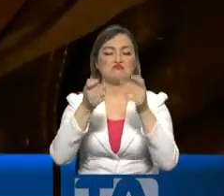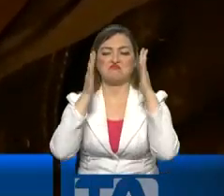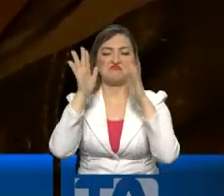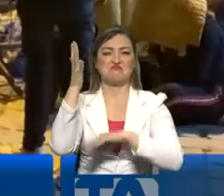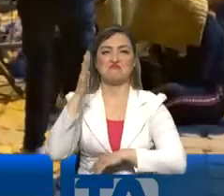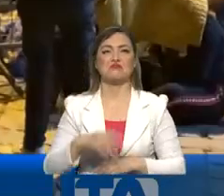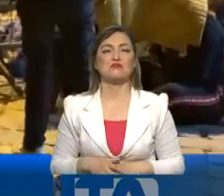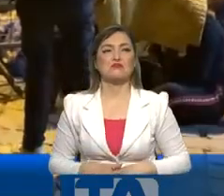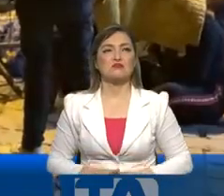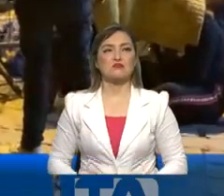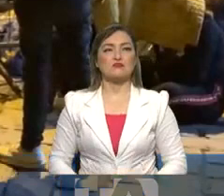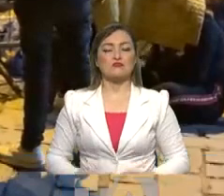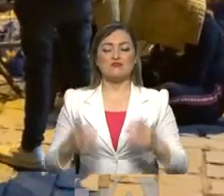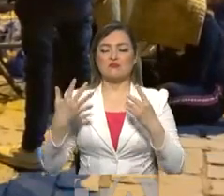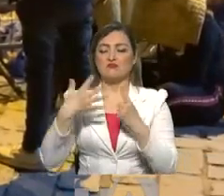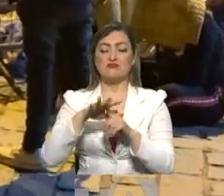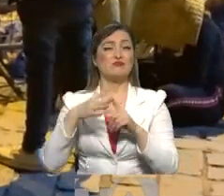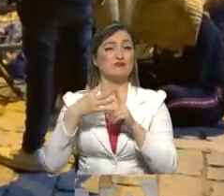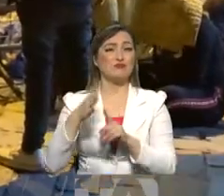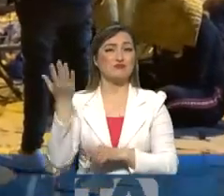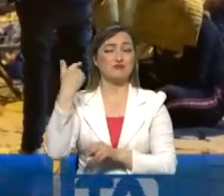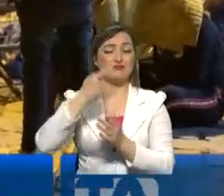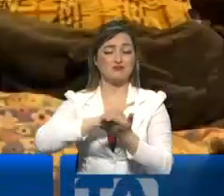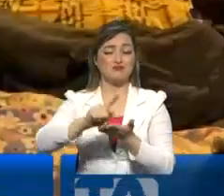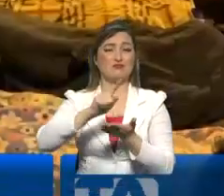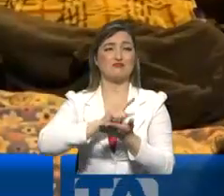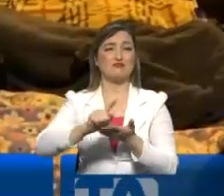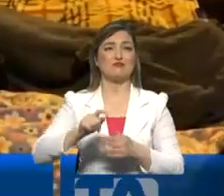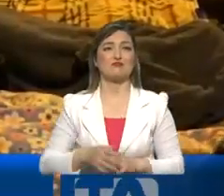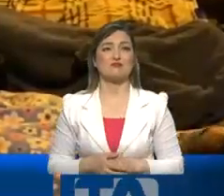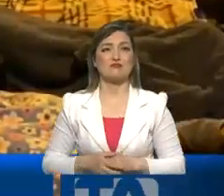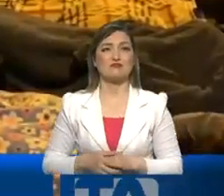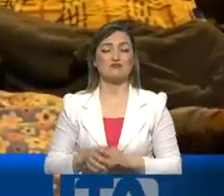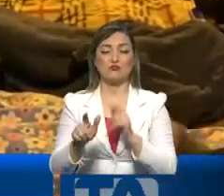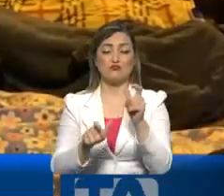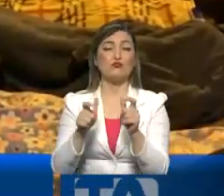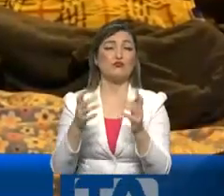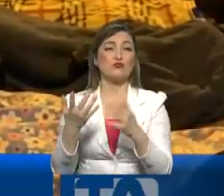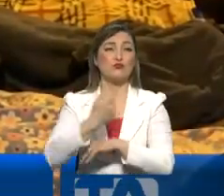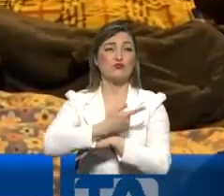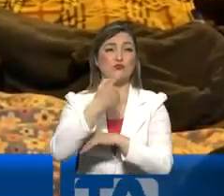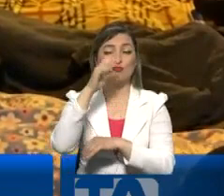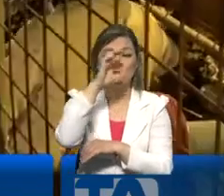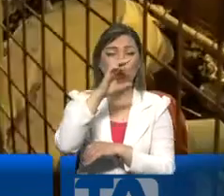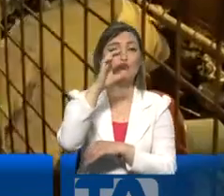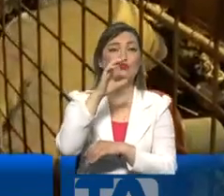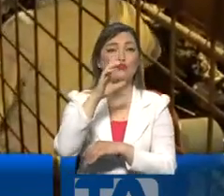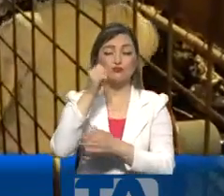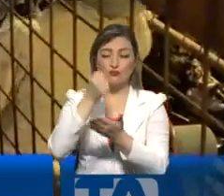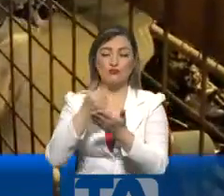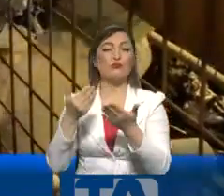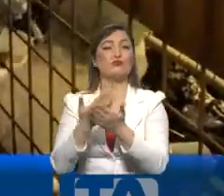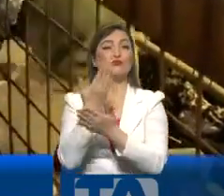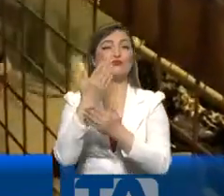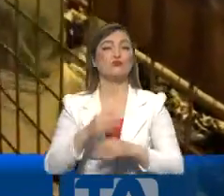¿no? La situación se viene repitiendo ya por varias semanas. Existen ciudadanos que llevan días buscando renovar o sacar su